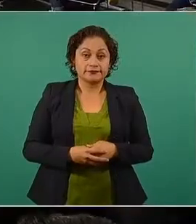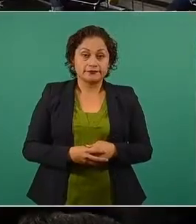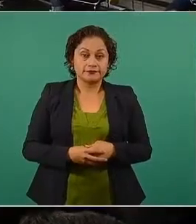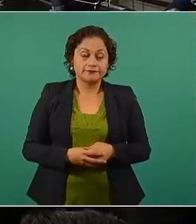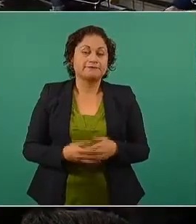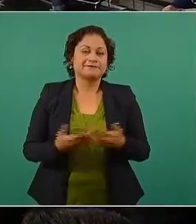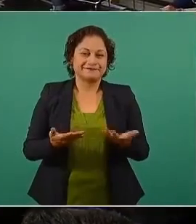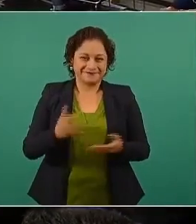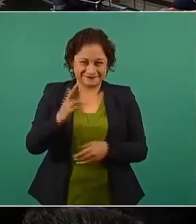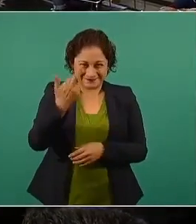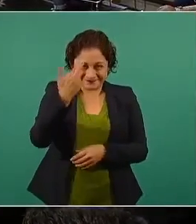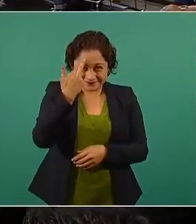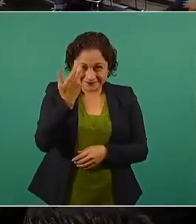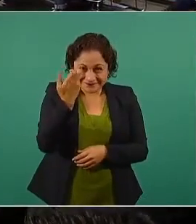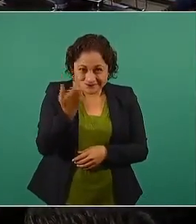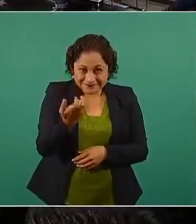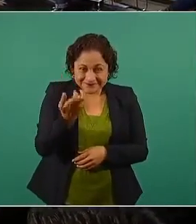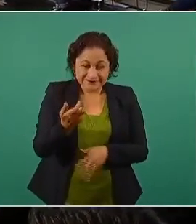Fue en el tiempo,